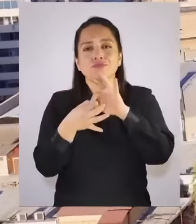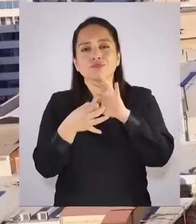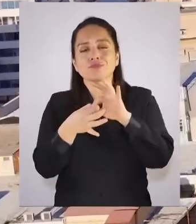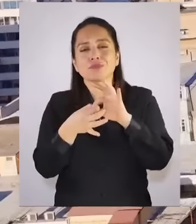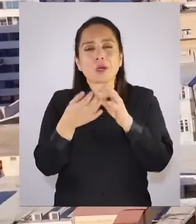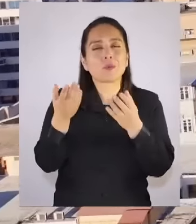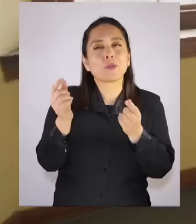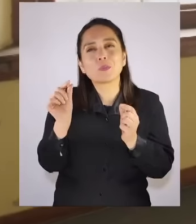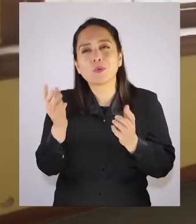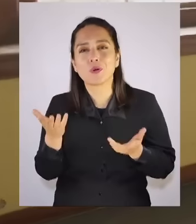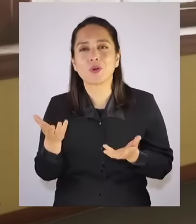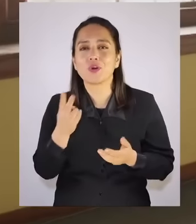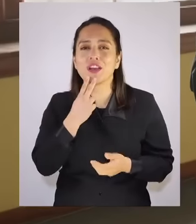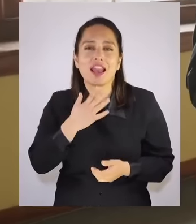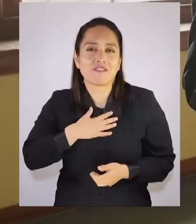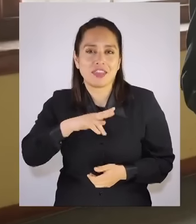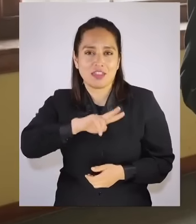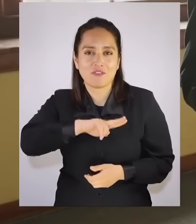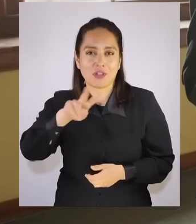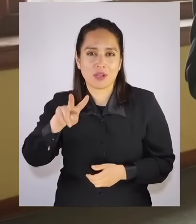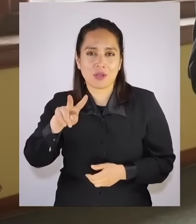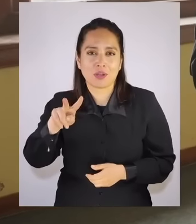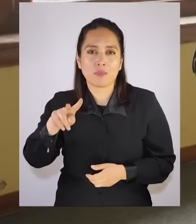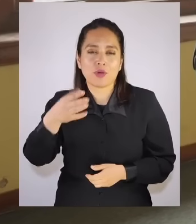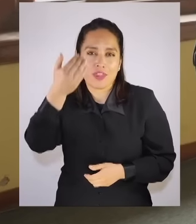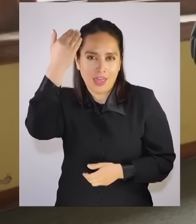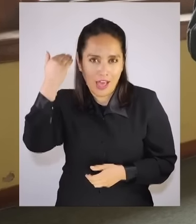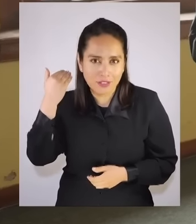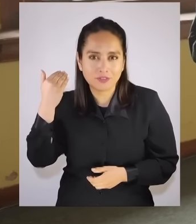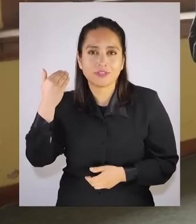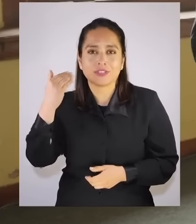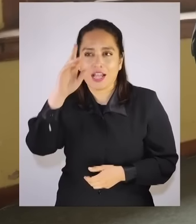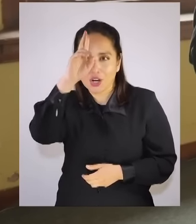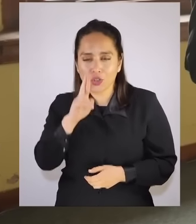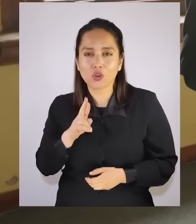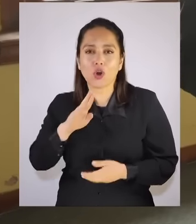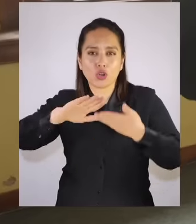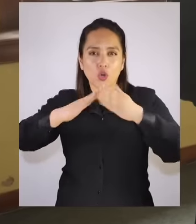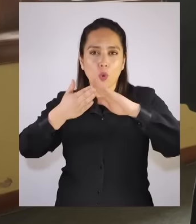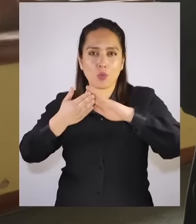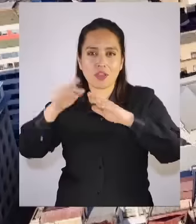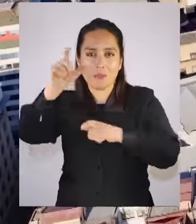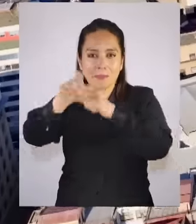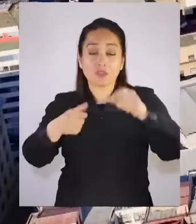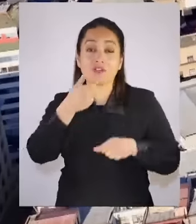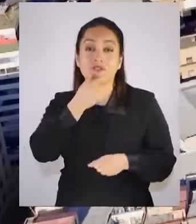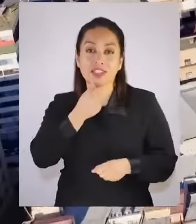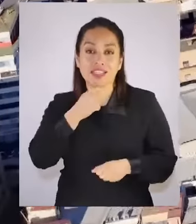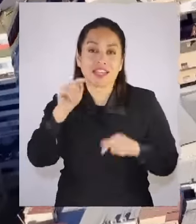poco la vida del Valparaíso decimonónico, el rol que jugaba la comunidad británica.